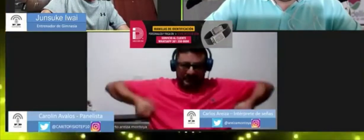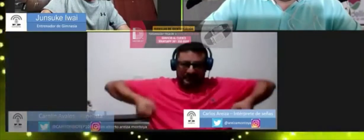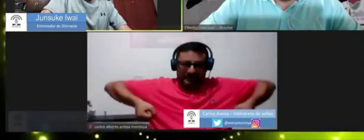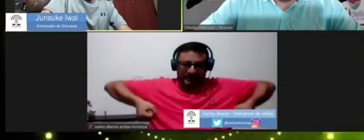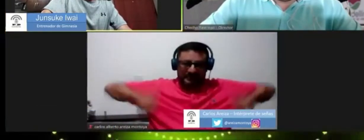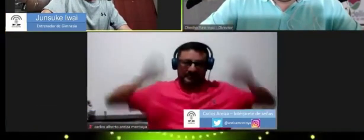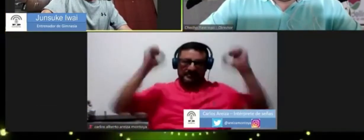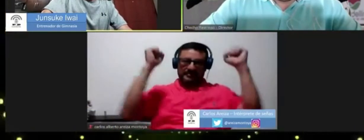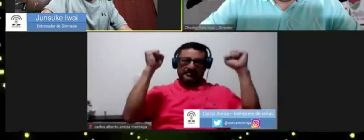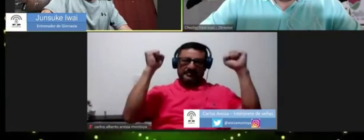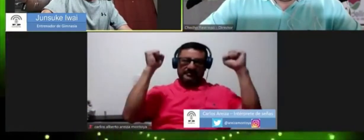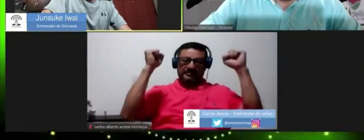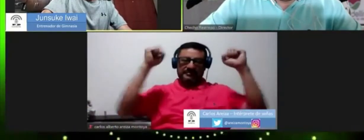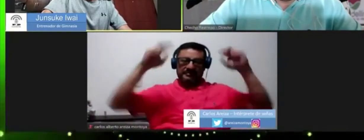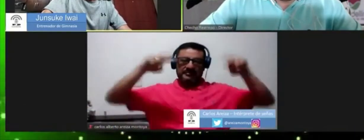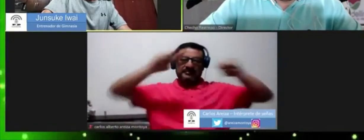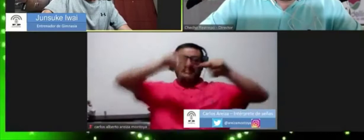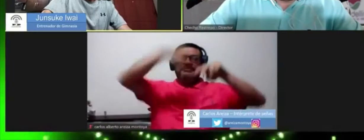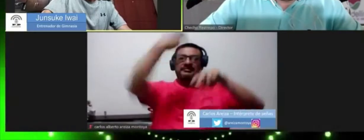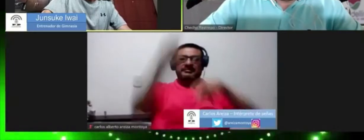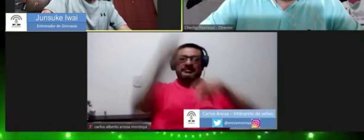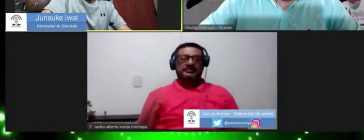Sí. Sí.